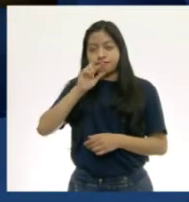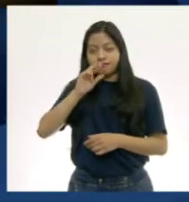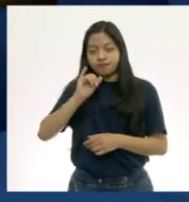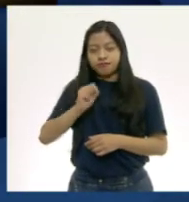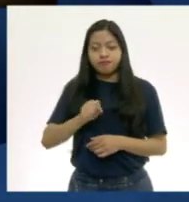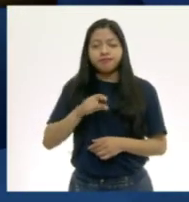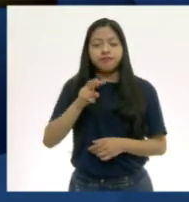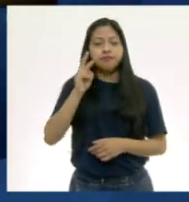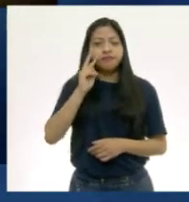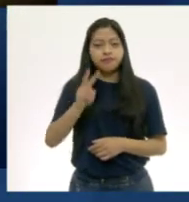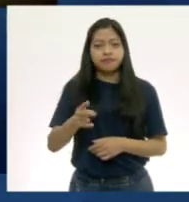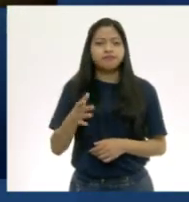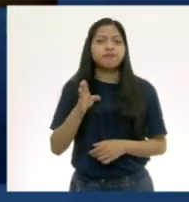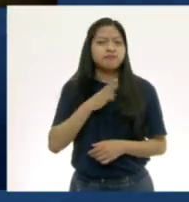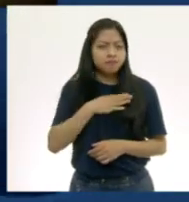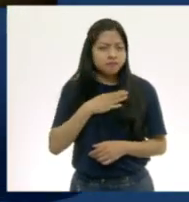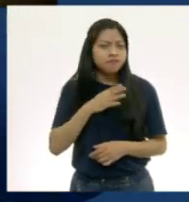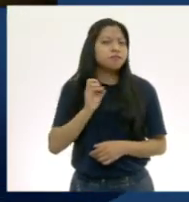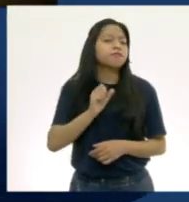su corazón.